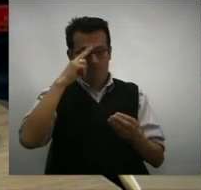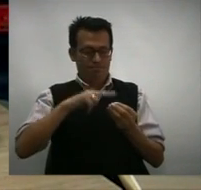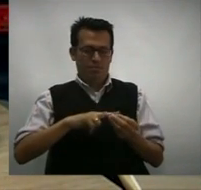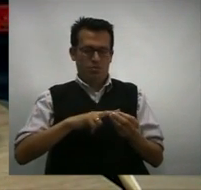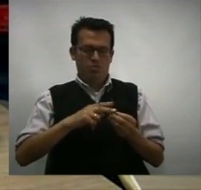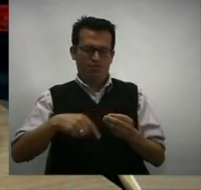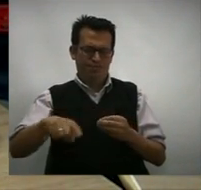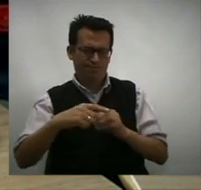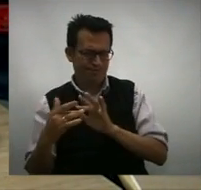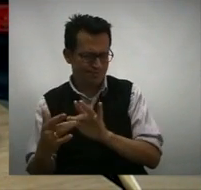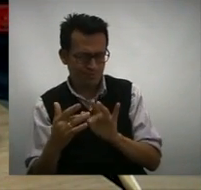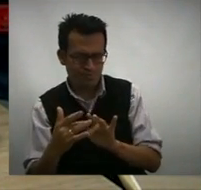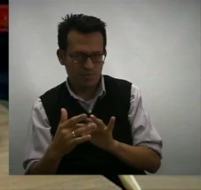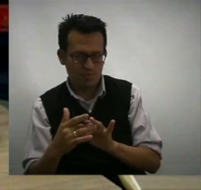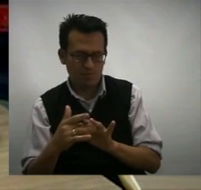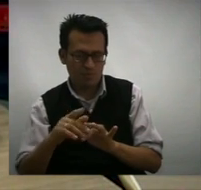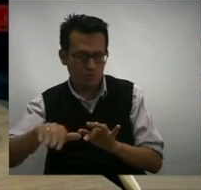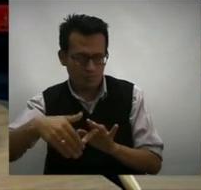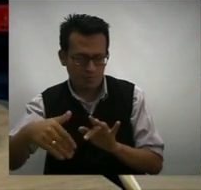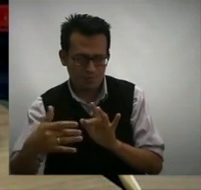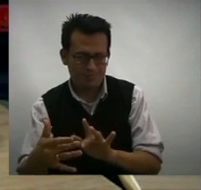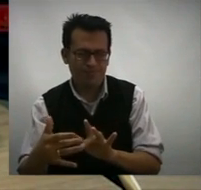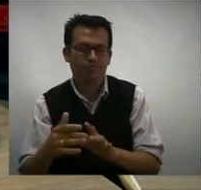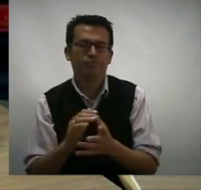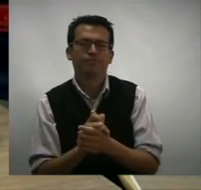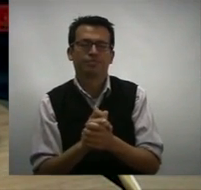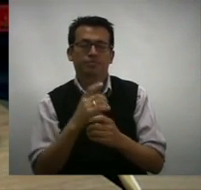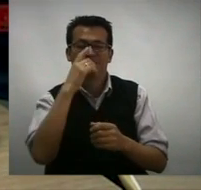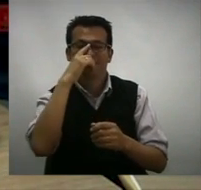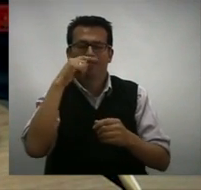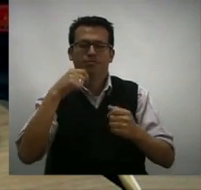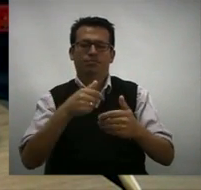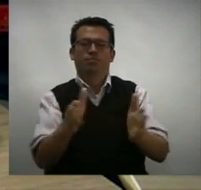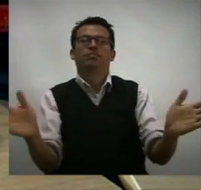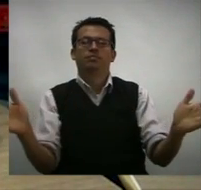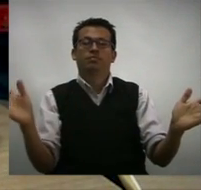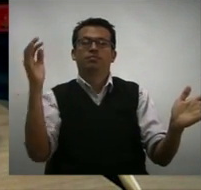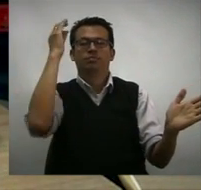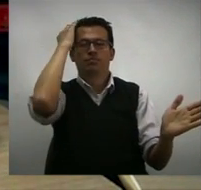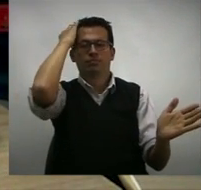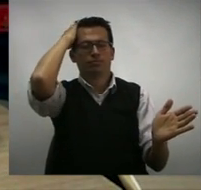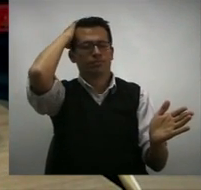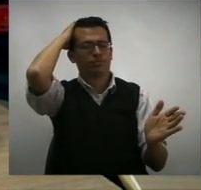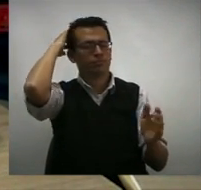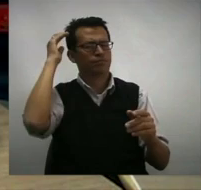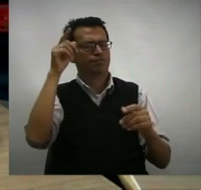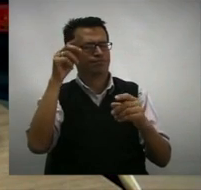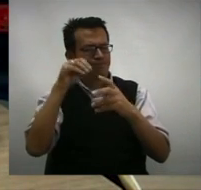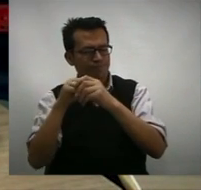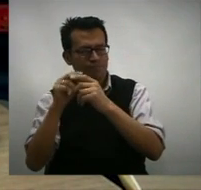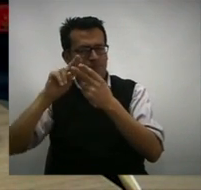común, el ser humano de lo común revela o relata. Al mismo tiempo, en consecuencia que cada una de las